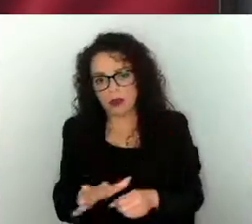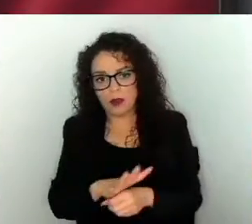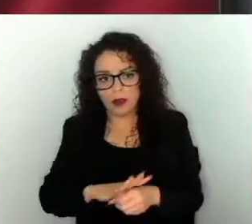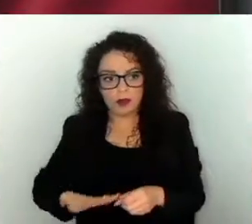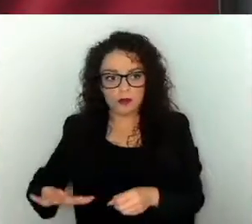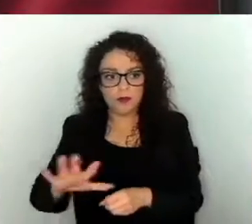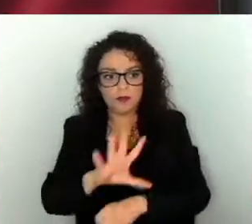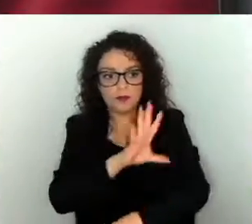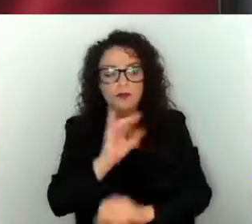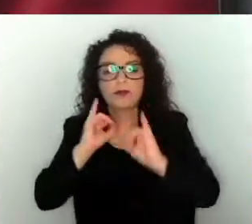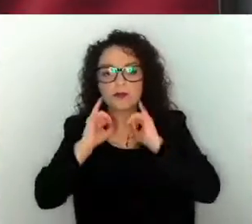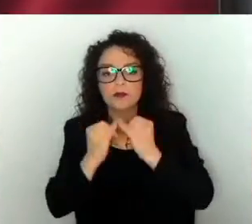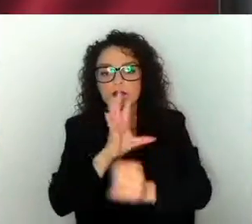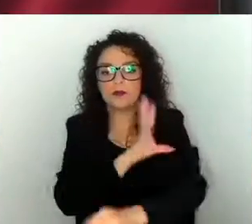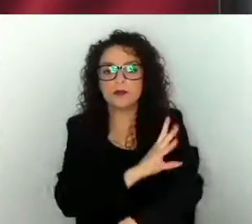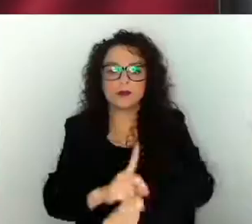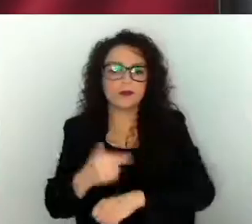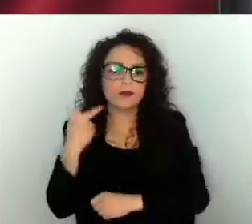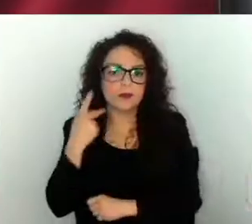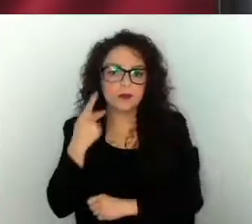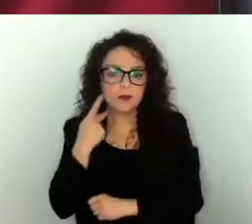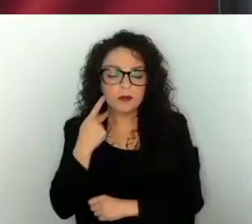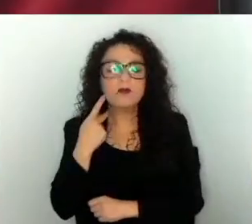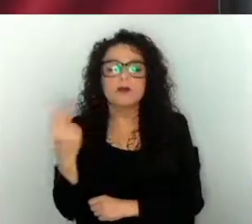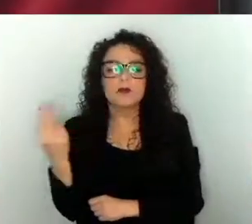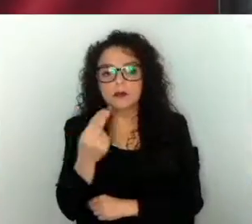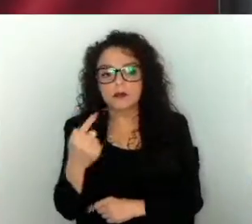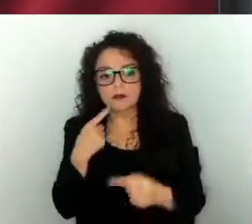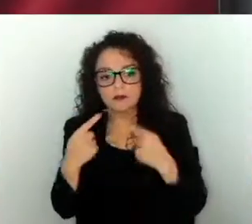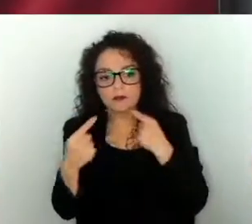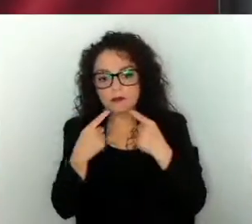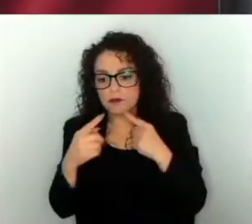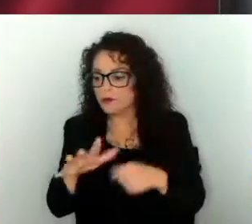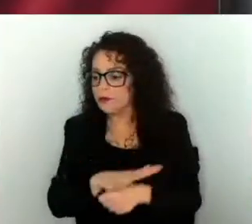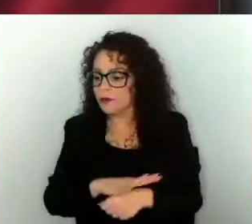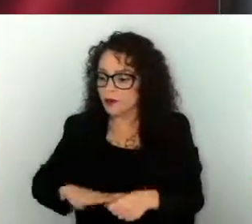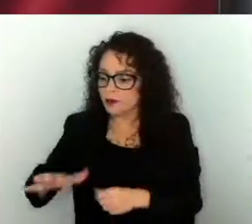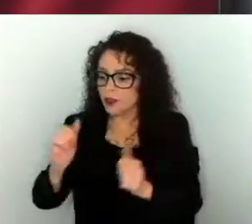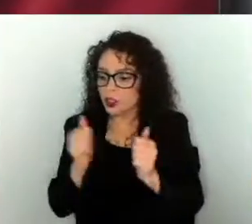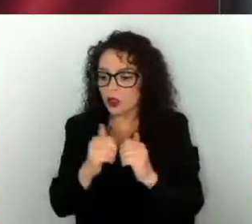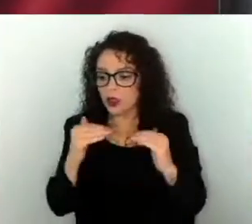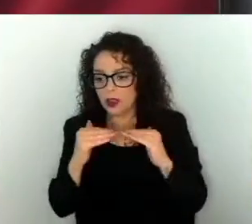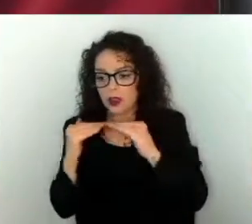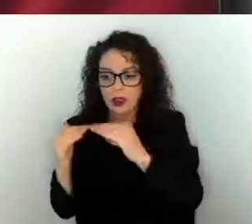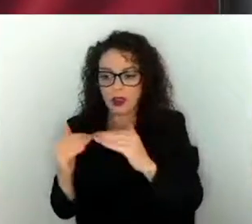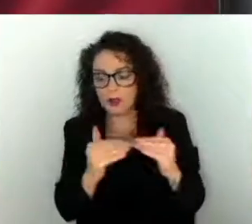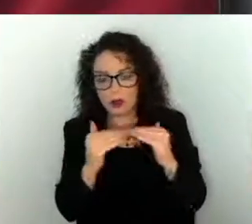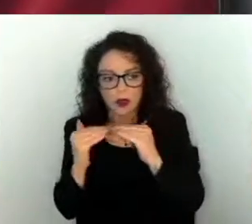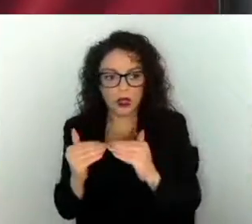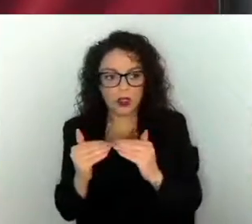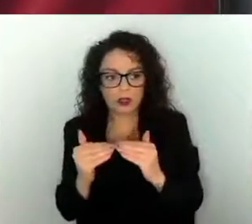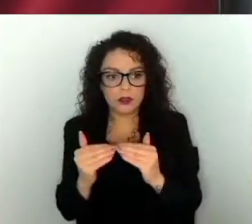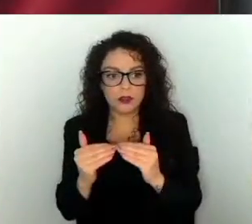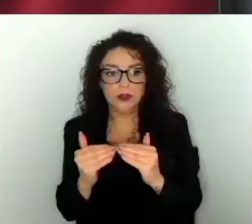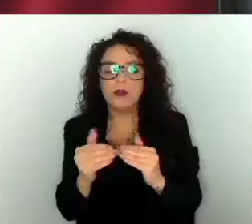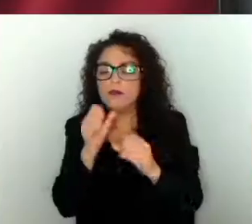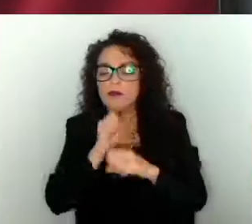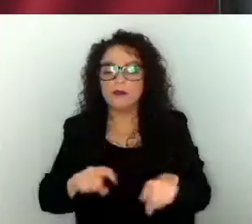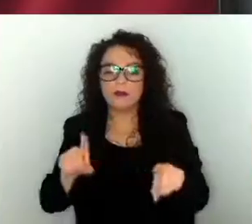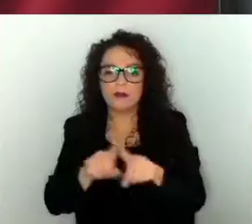de los consensos esenciales en un órgano plural y democrático como lo es el Poder